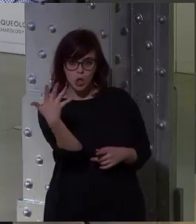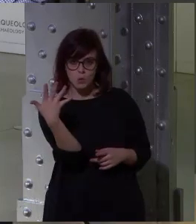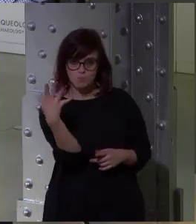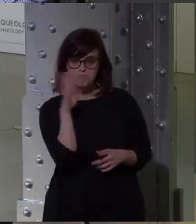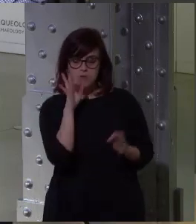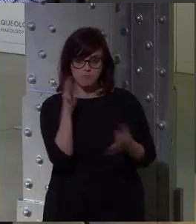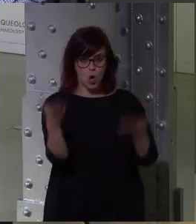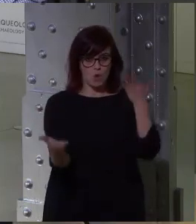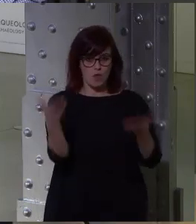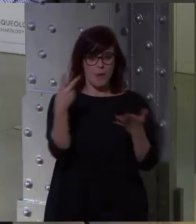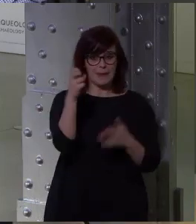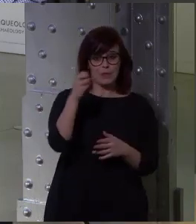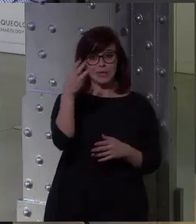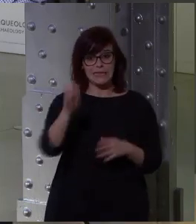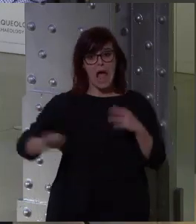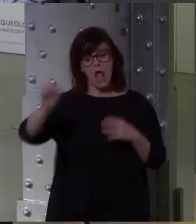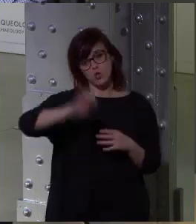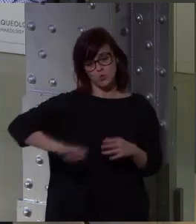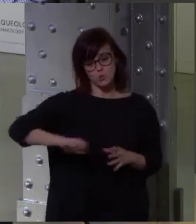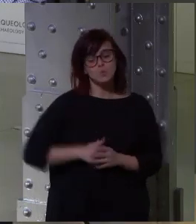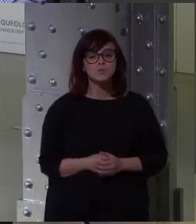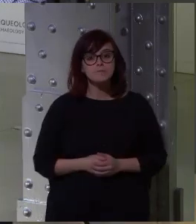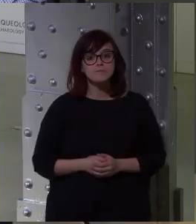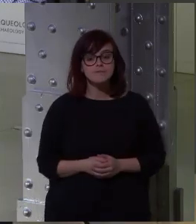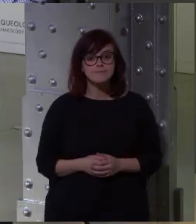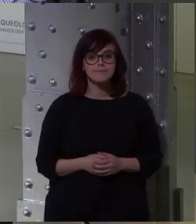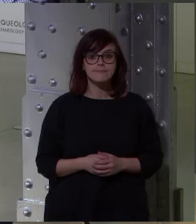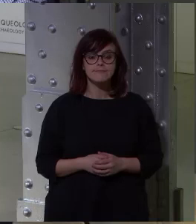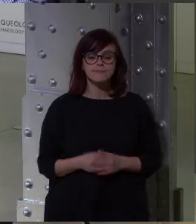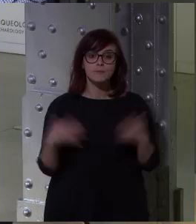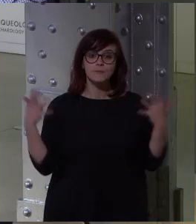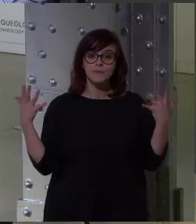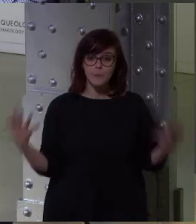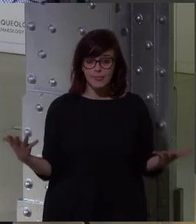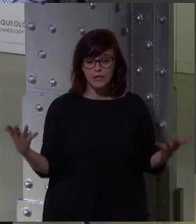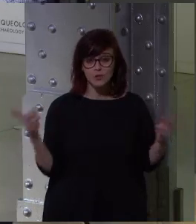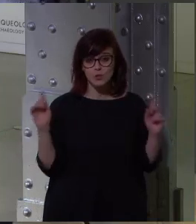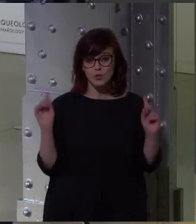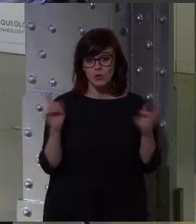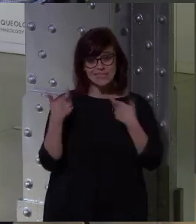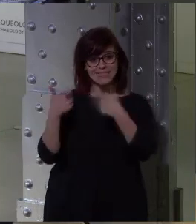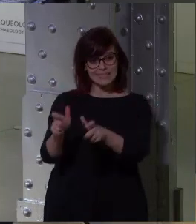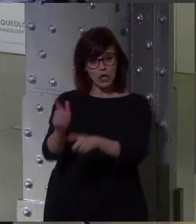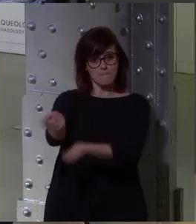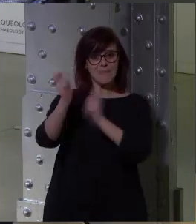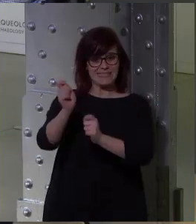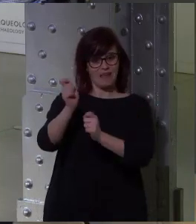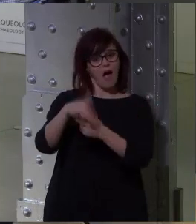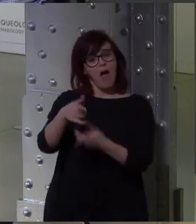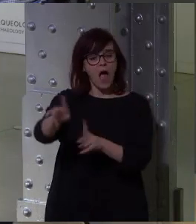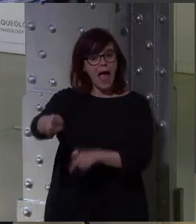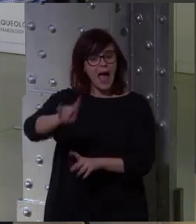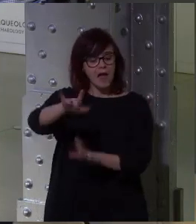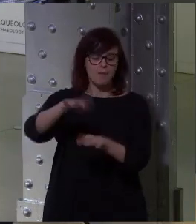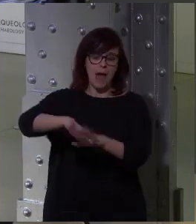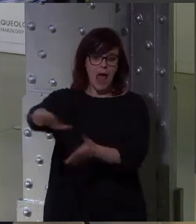que hay actualmente en 20 o 30 años. Solo un sector, que es el sector de pesca extractivo,